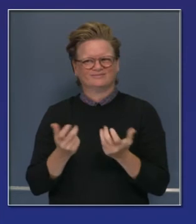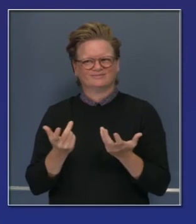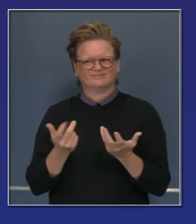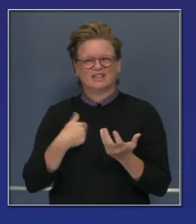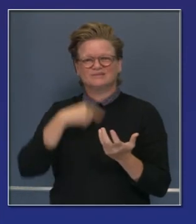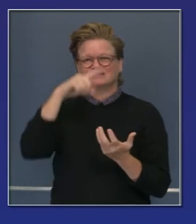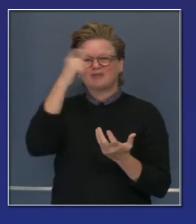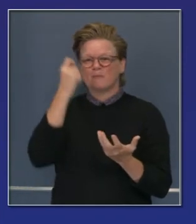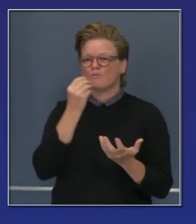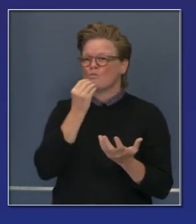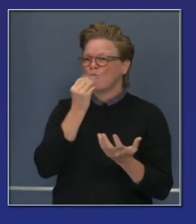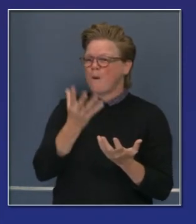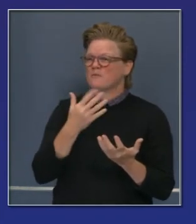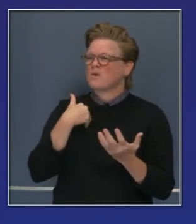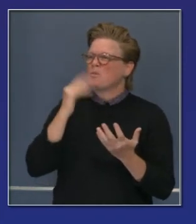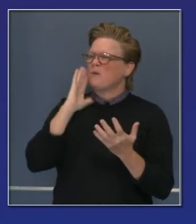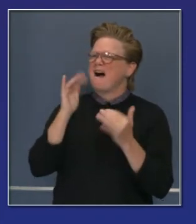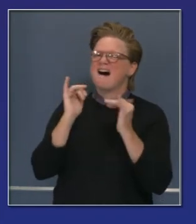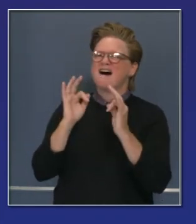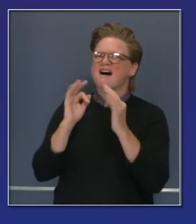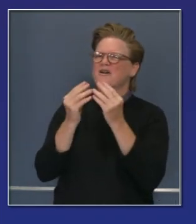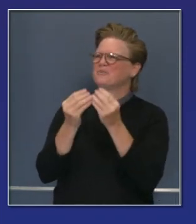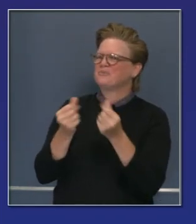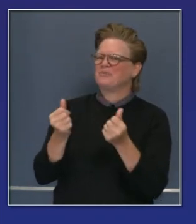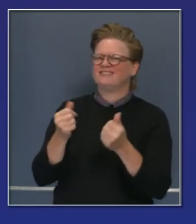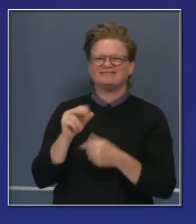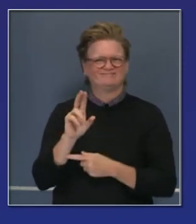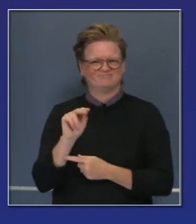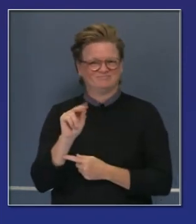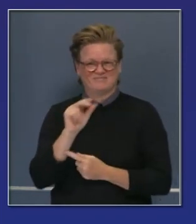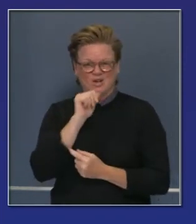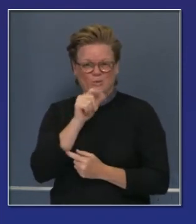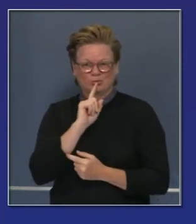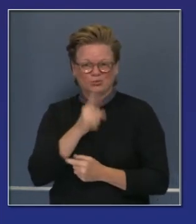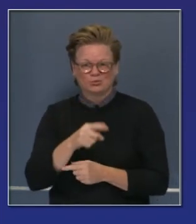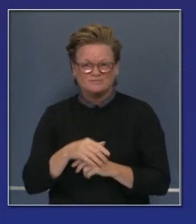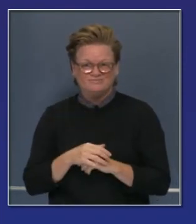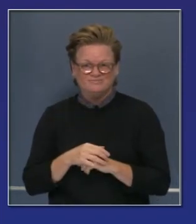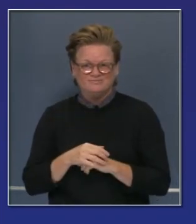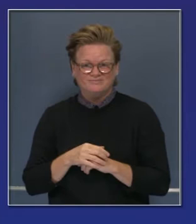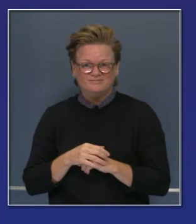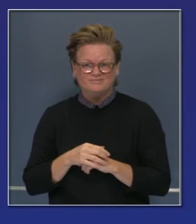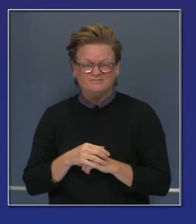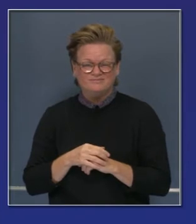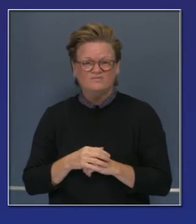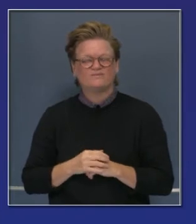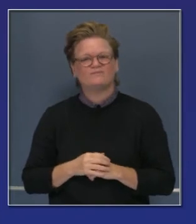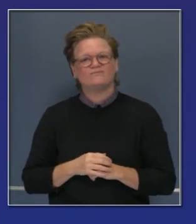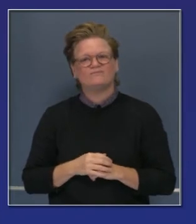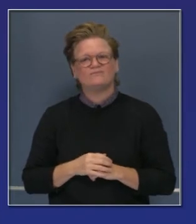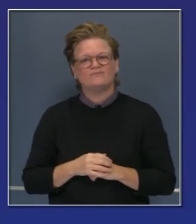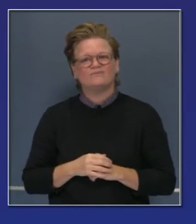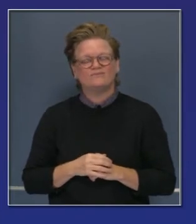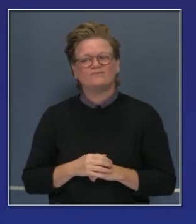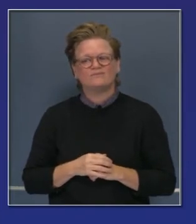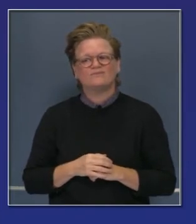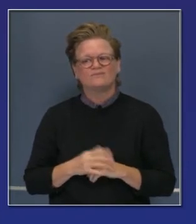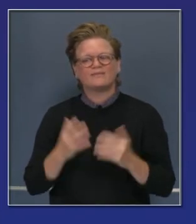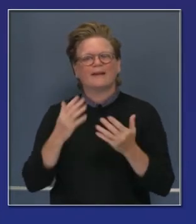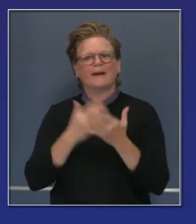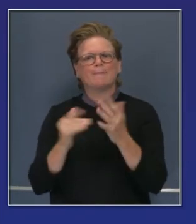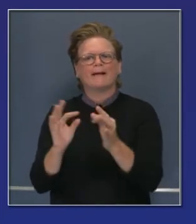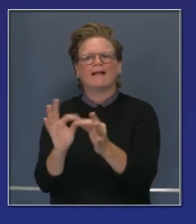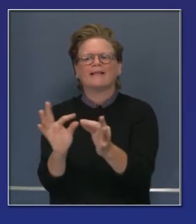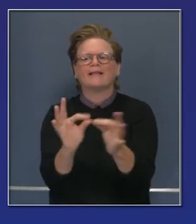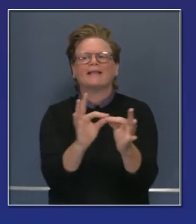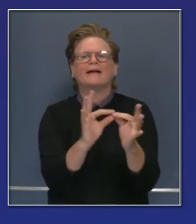verano, en los meses más calurosos, que desaparecería en base a una aseveración o